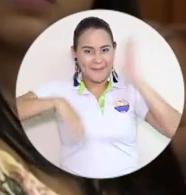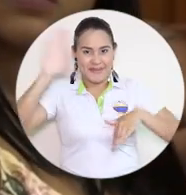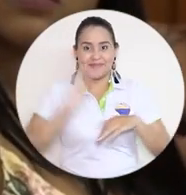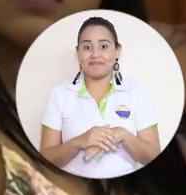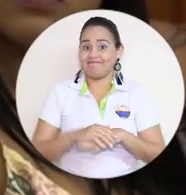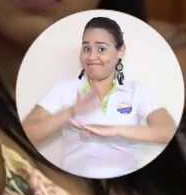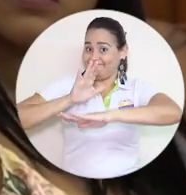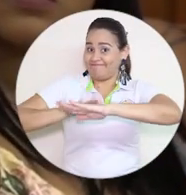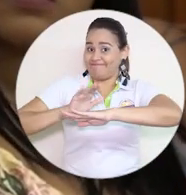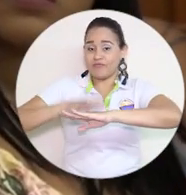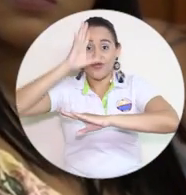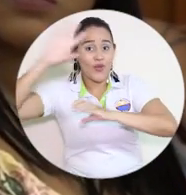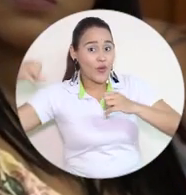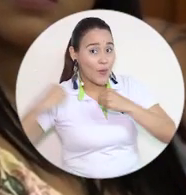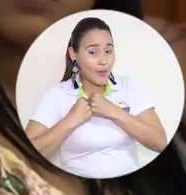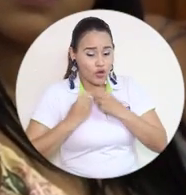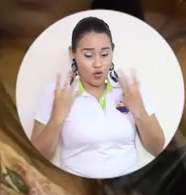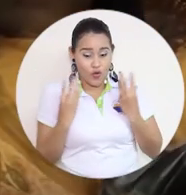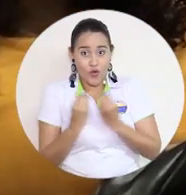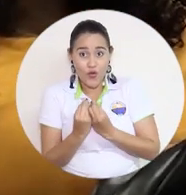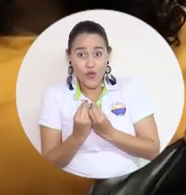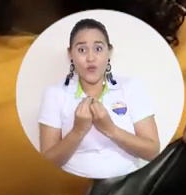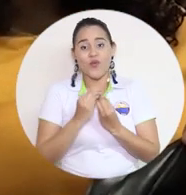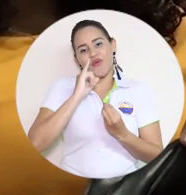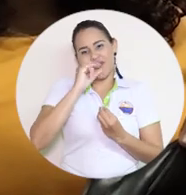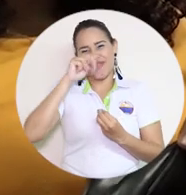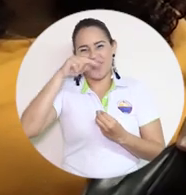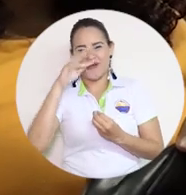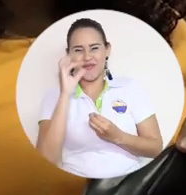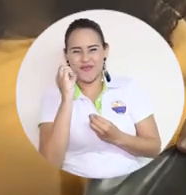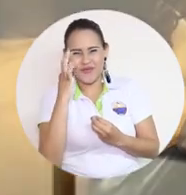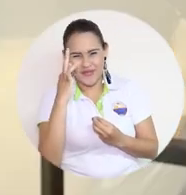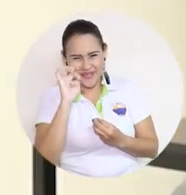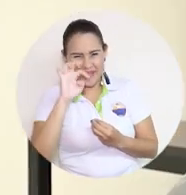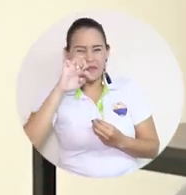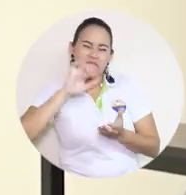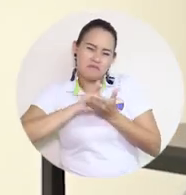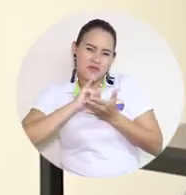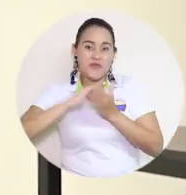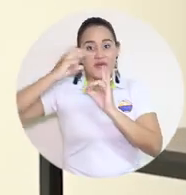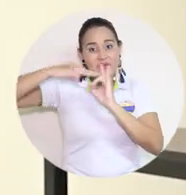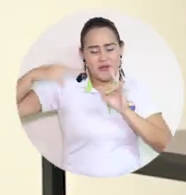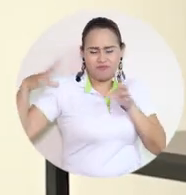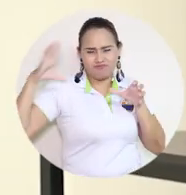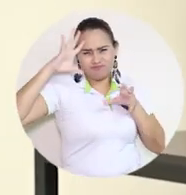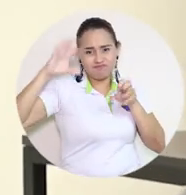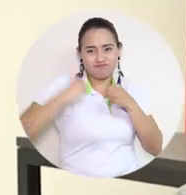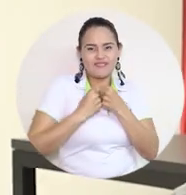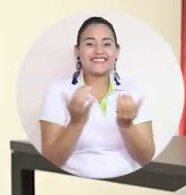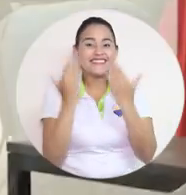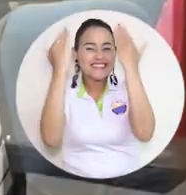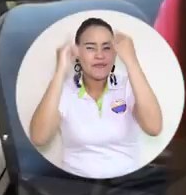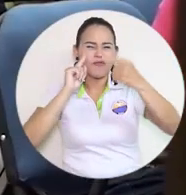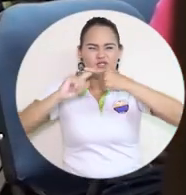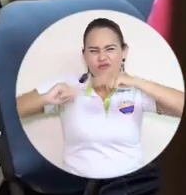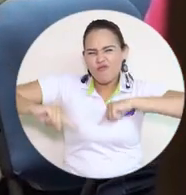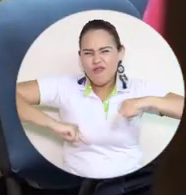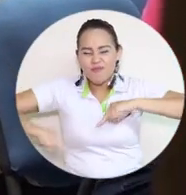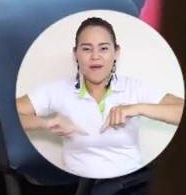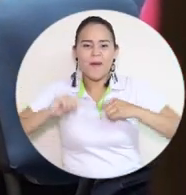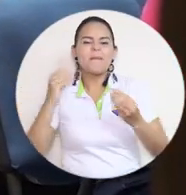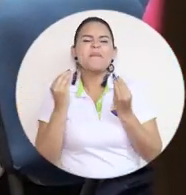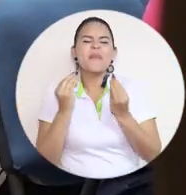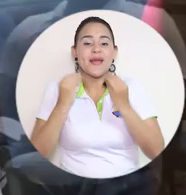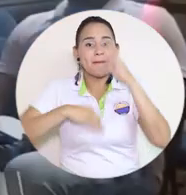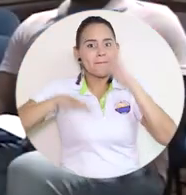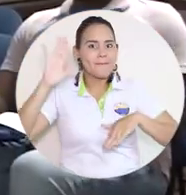importantes índices de graduación. A través de este convenio, la Universidad del Magdalena y el Infotep aunan esfuerzos y recursos administrativos, humanos y